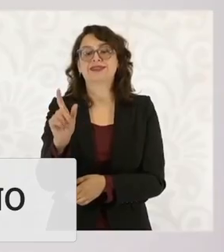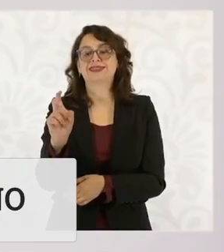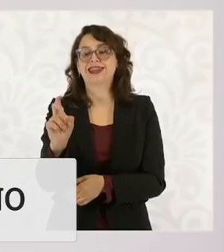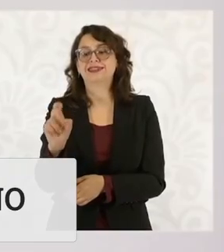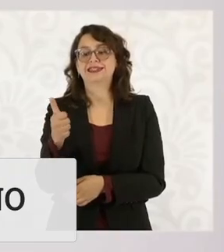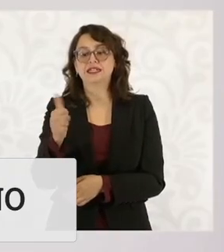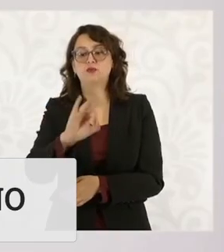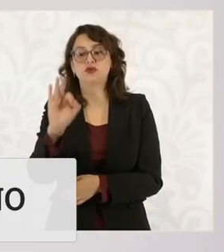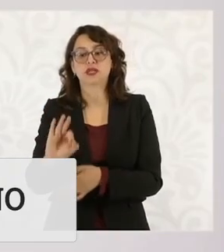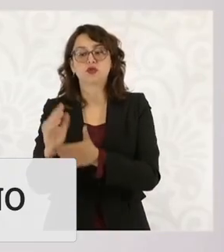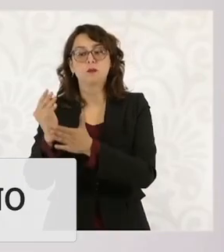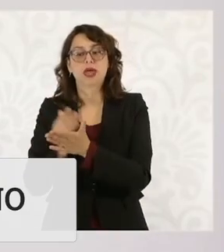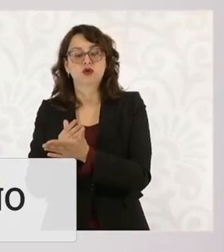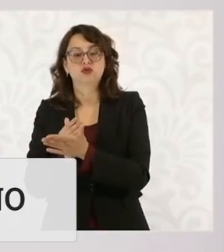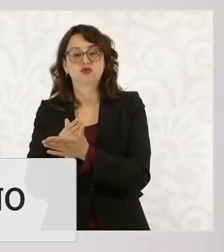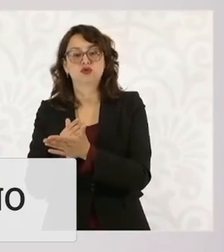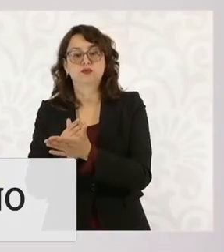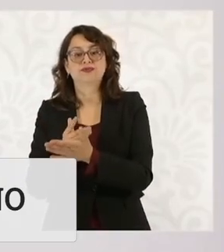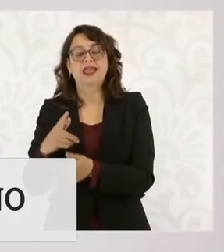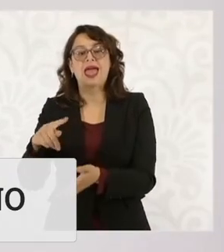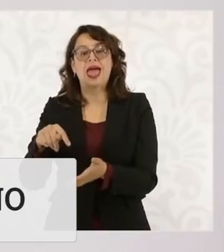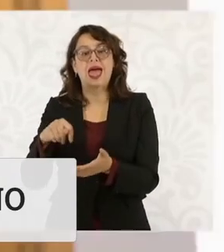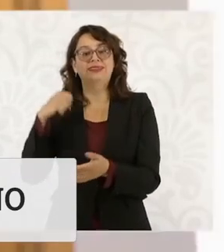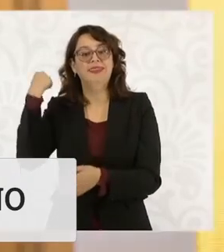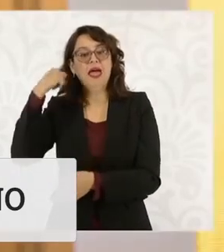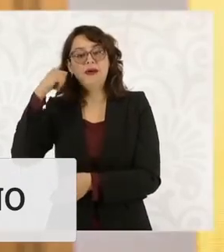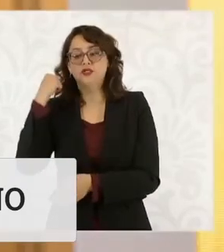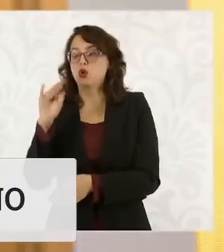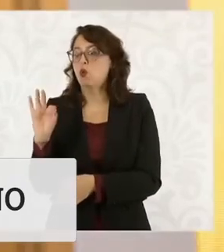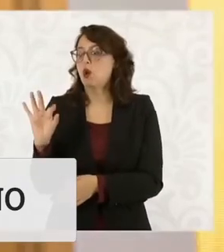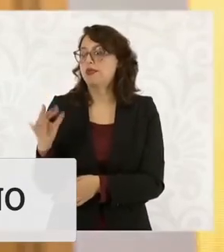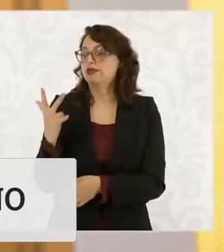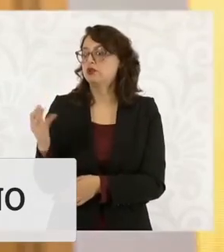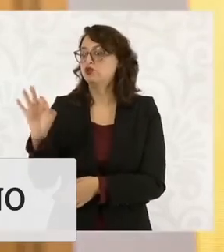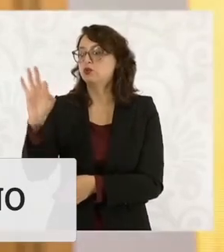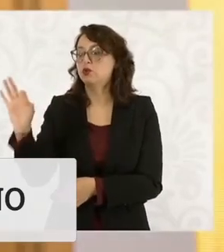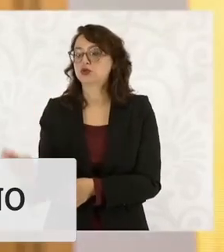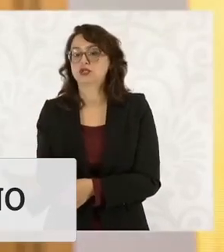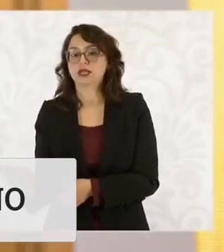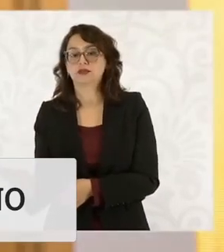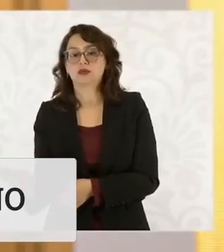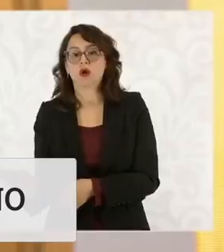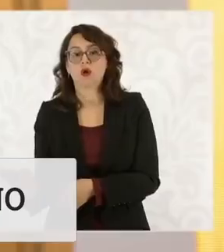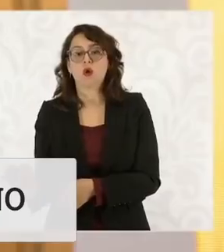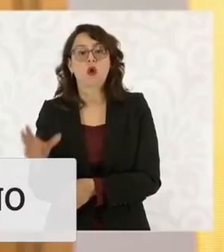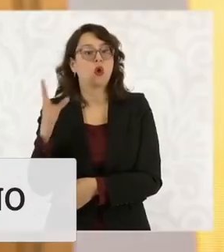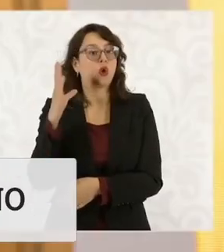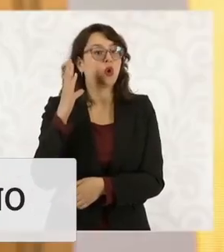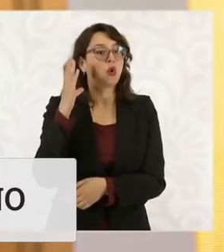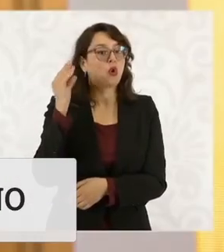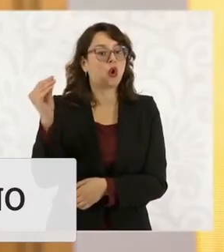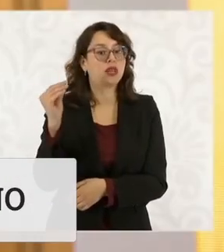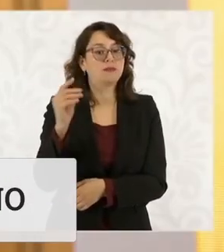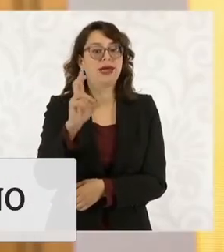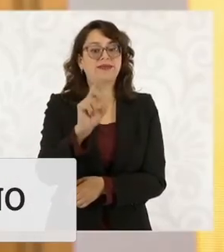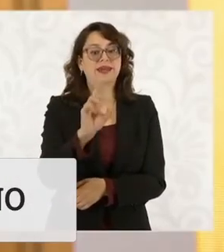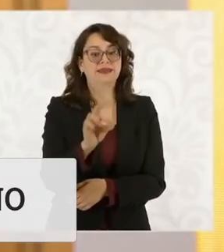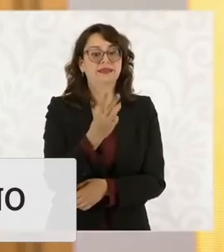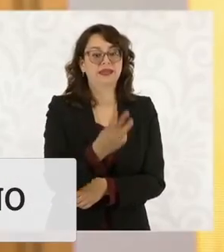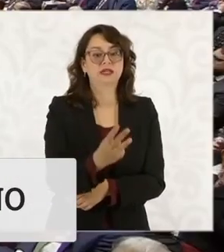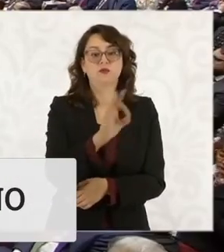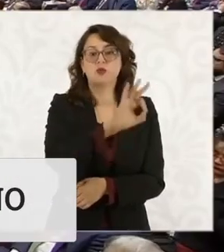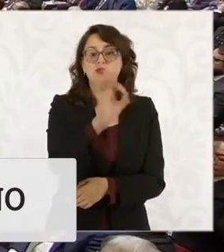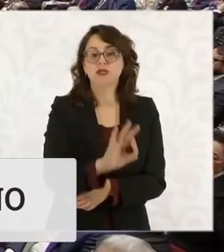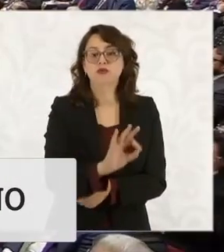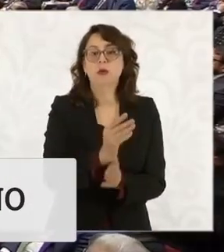del 36%, en Tabasco del 48% y en Colima del